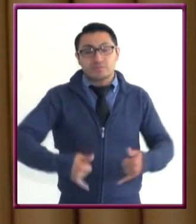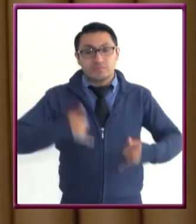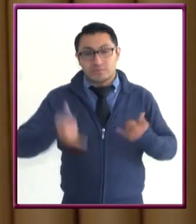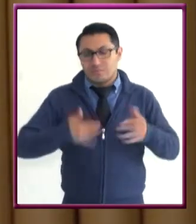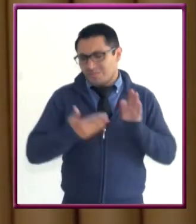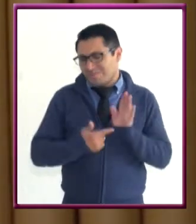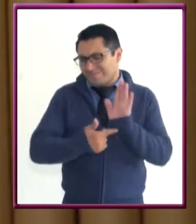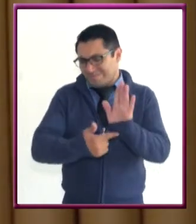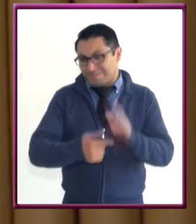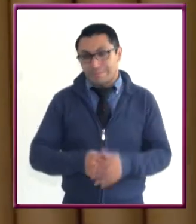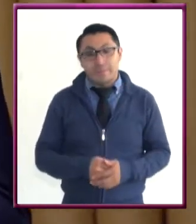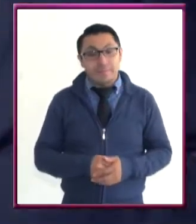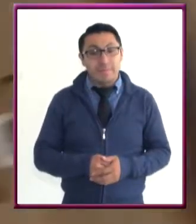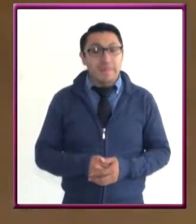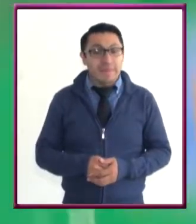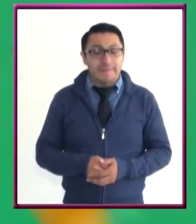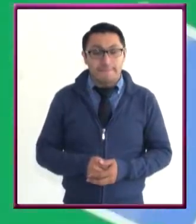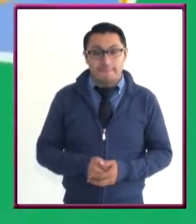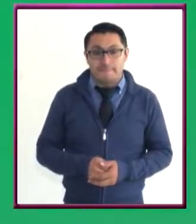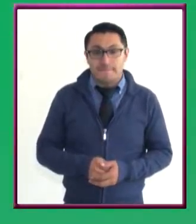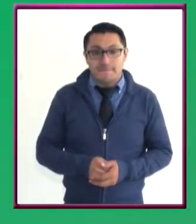jóvenes. ¿Qué les parece si escuchamos su historia?